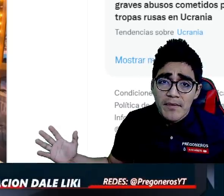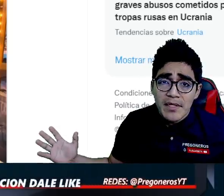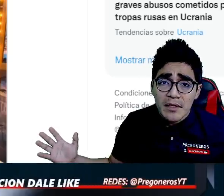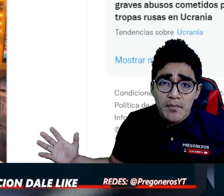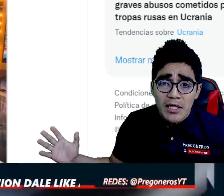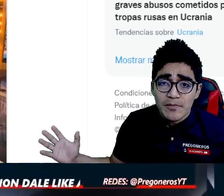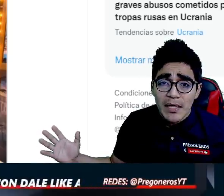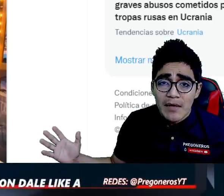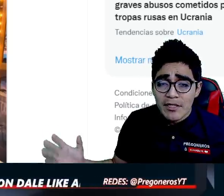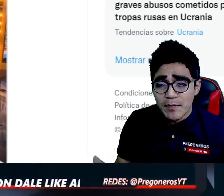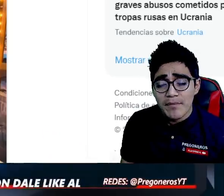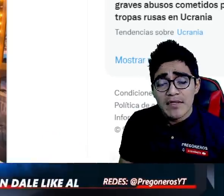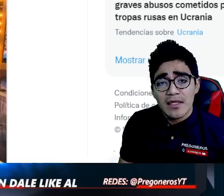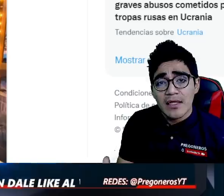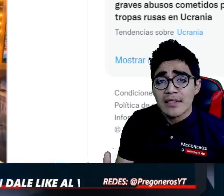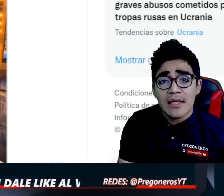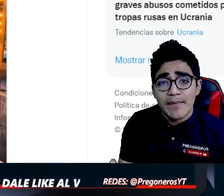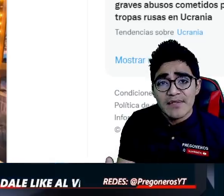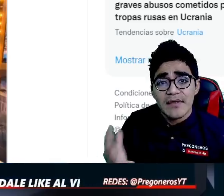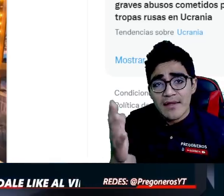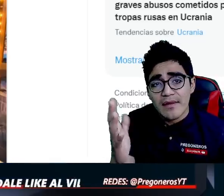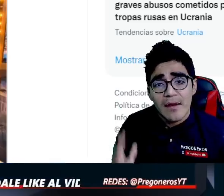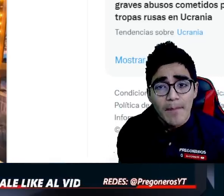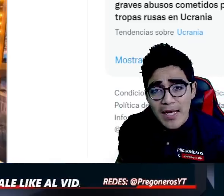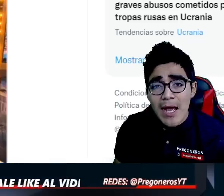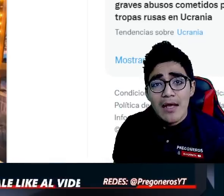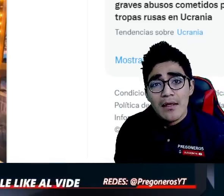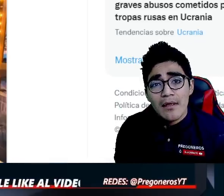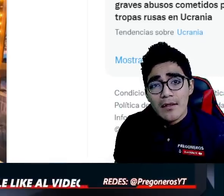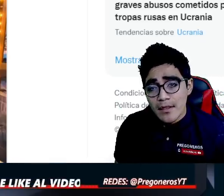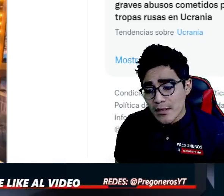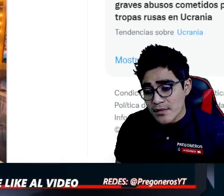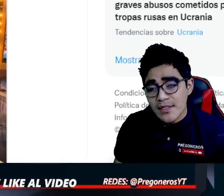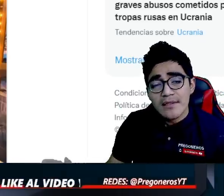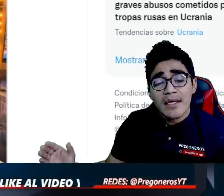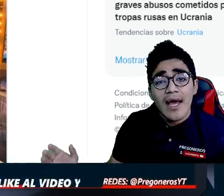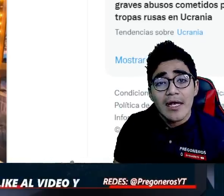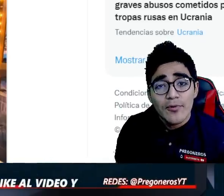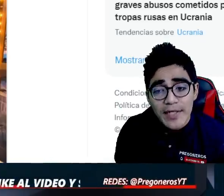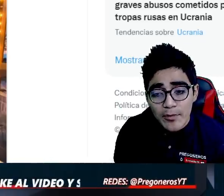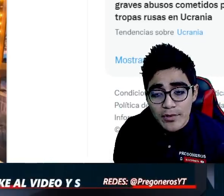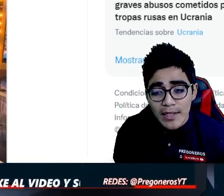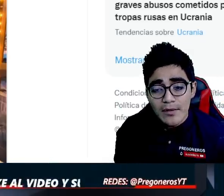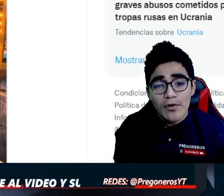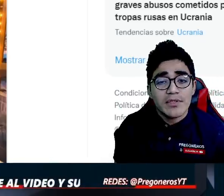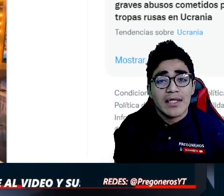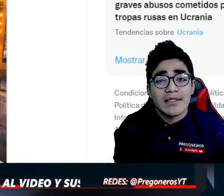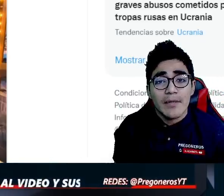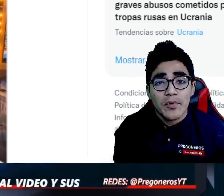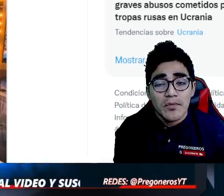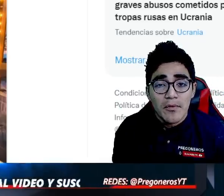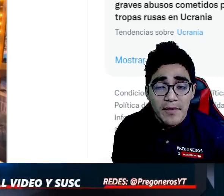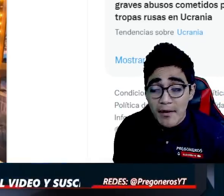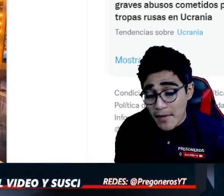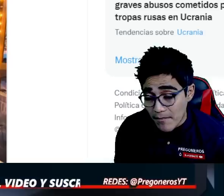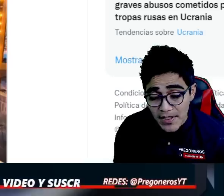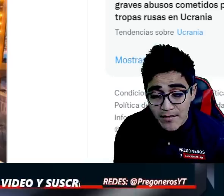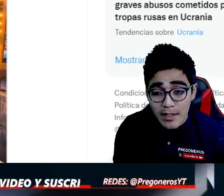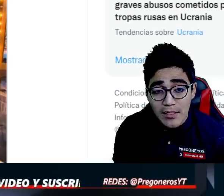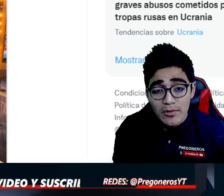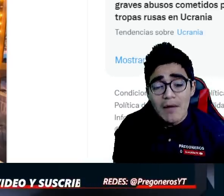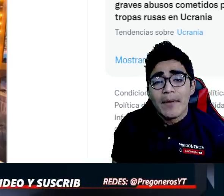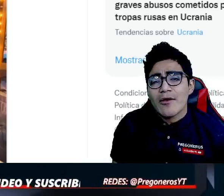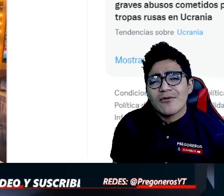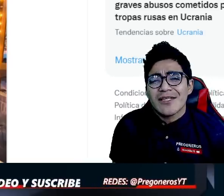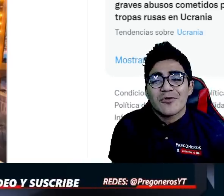Pues obviamente, en pocas palabras, permiten que hasta el presidente del PAN incite al no ir a votar, cosa que está prohibido en plena